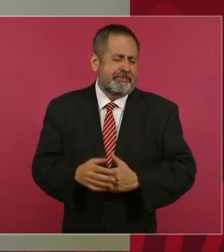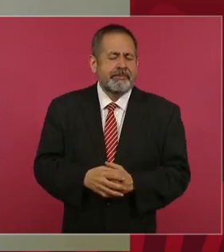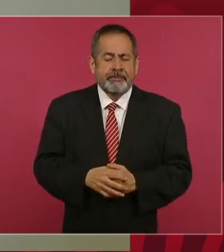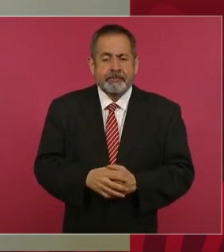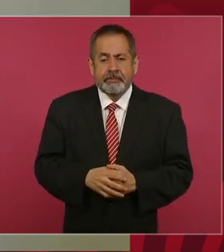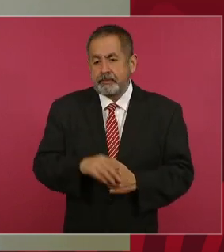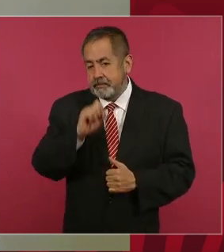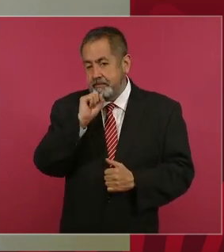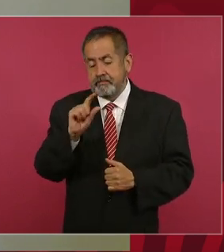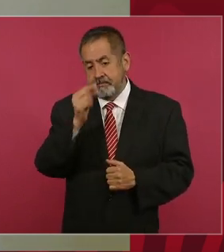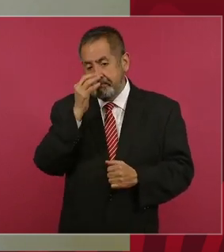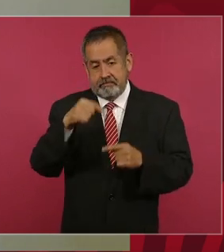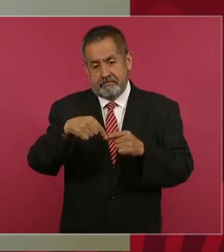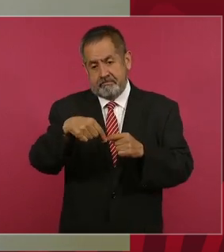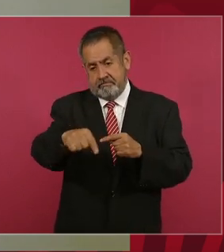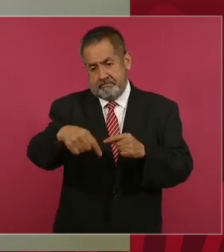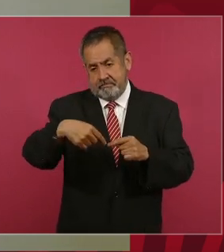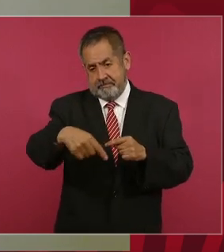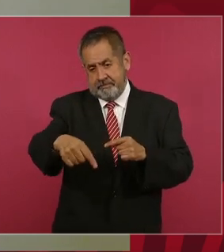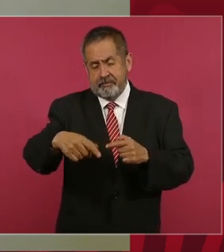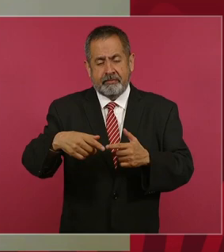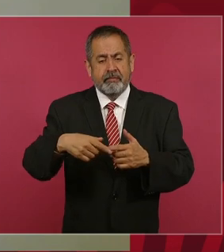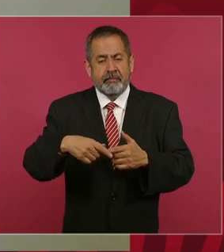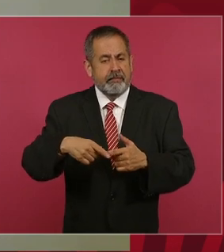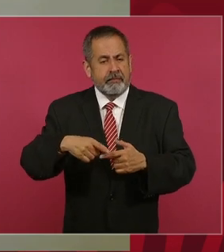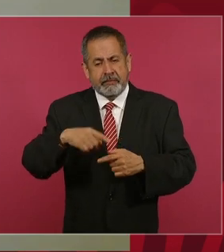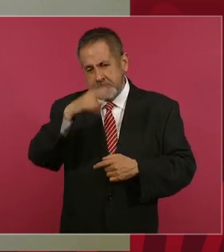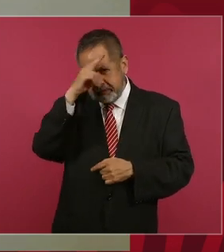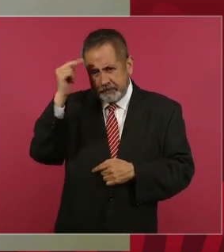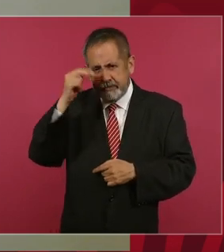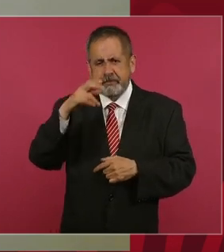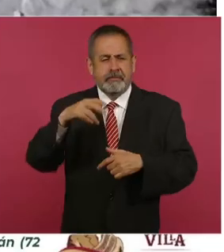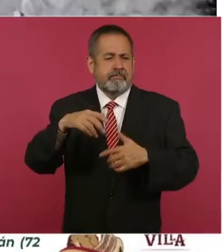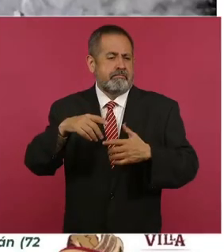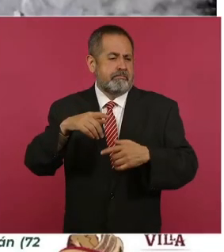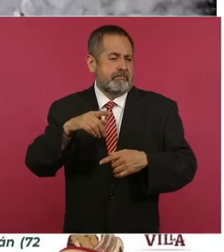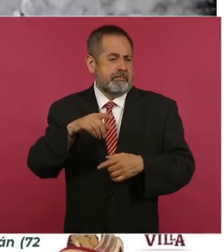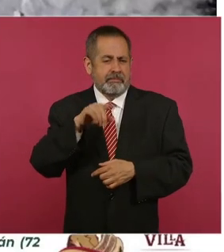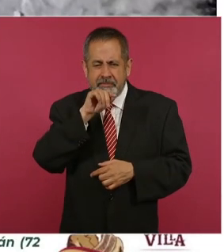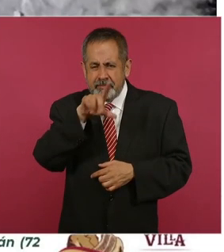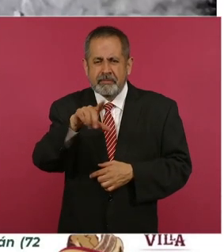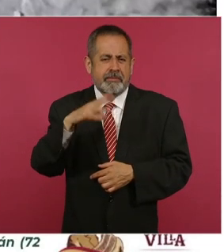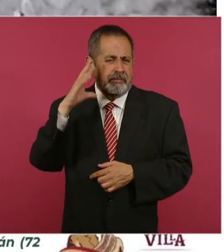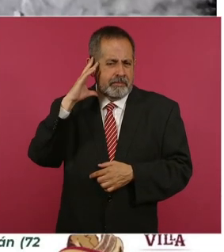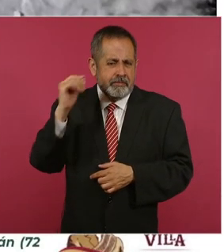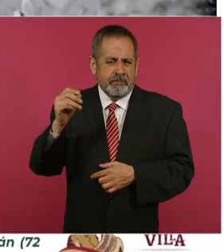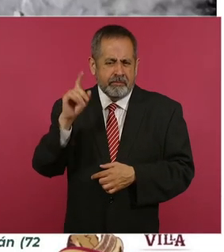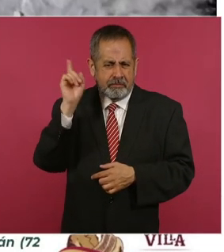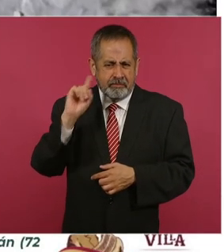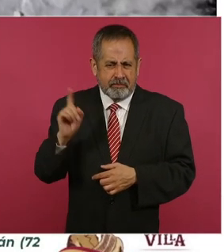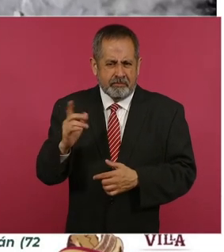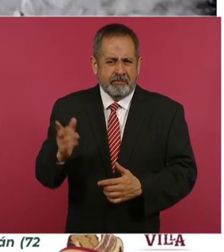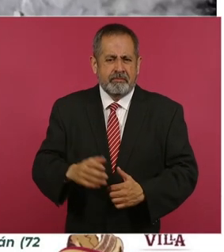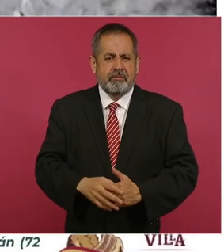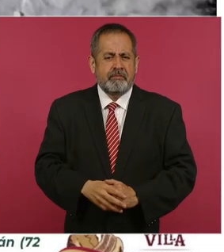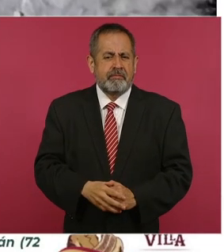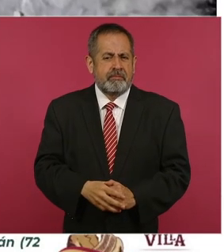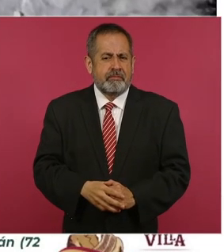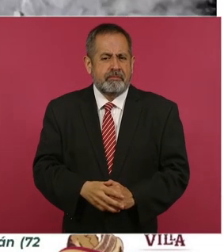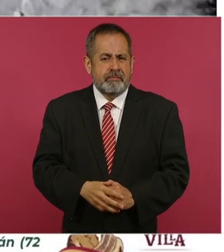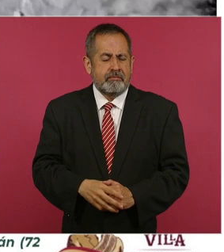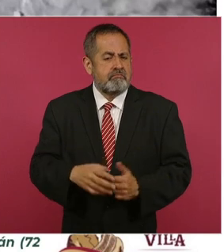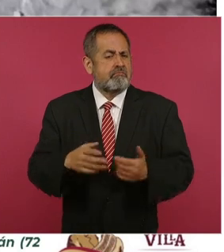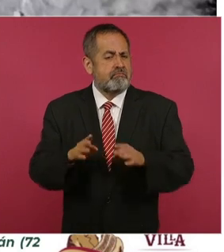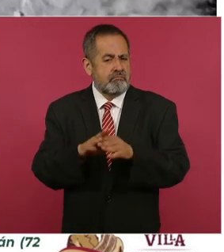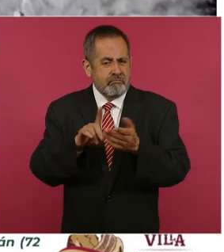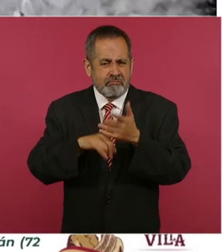van a presentar lluvias puntuales en Nayarit, Jalisco, Colima y Zacatecas, y muy fuertes